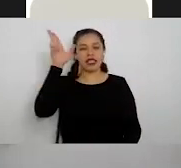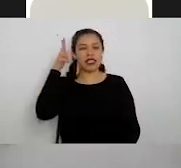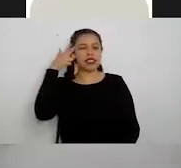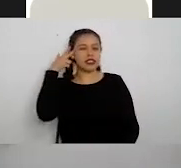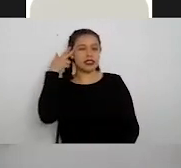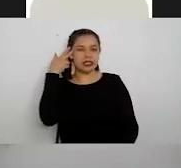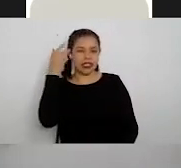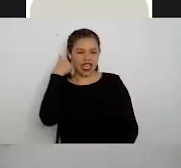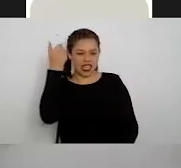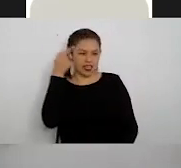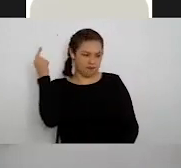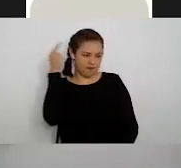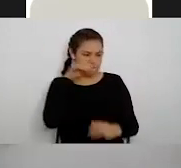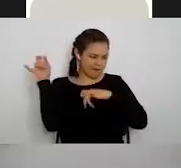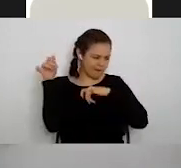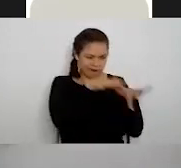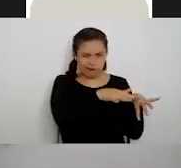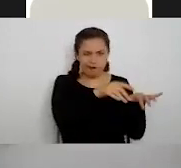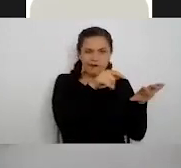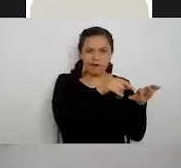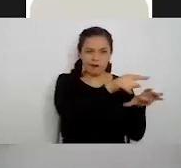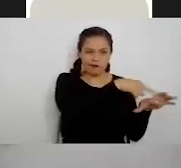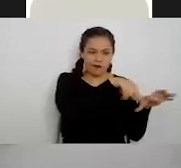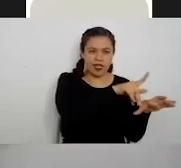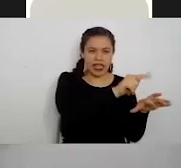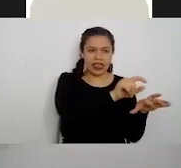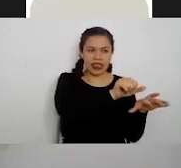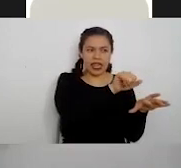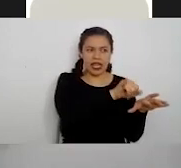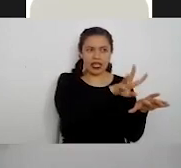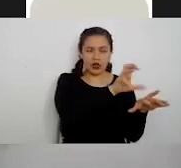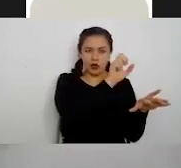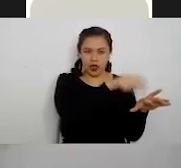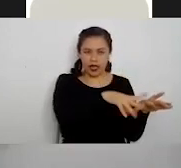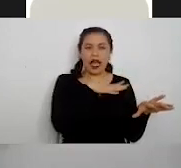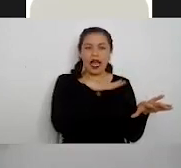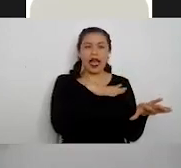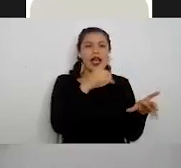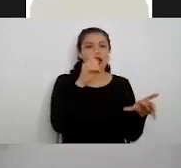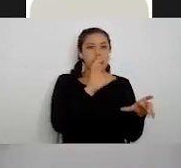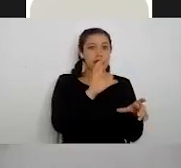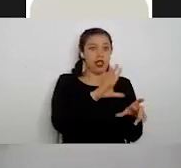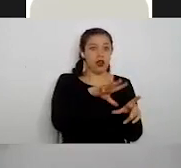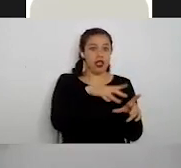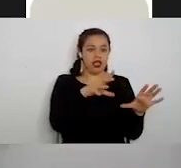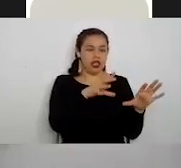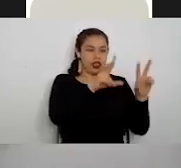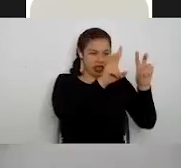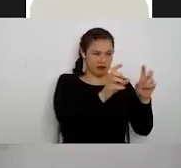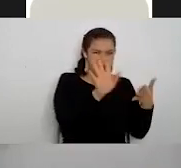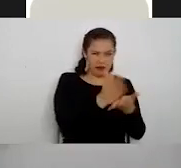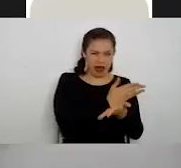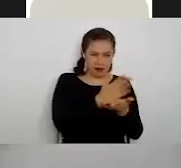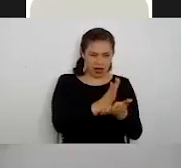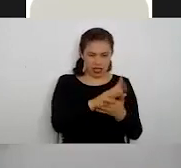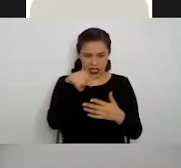Taiwán. Esto tiene mucho que ver con México y con Estados Unidos. Estados Unidos,